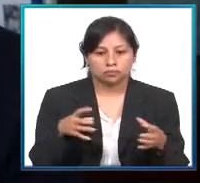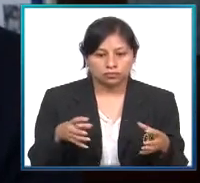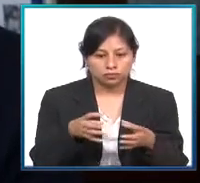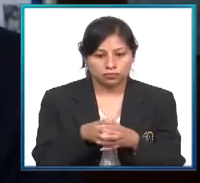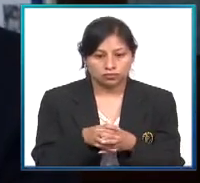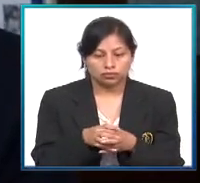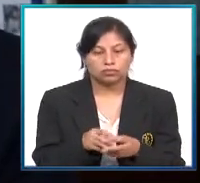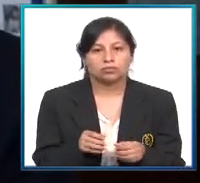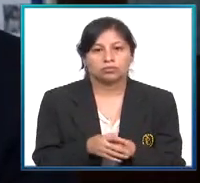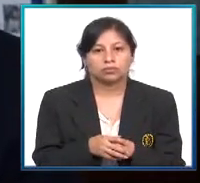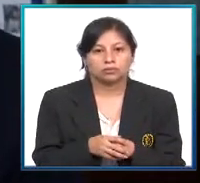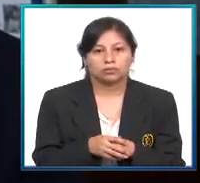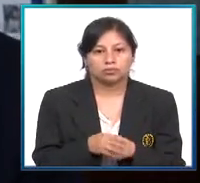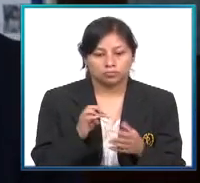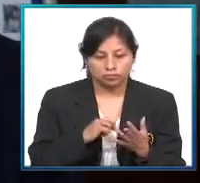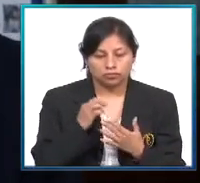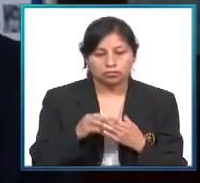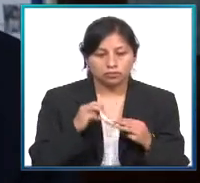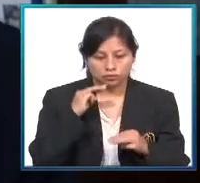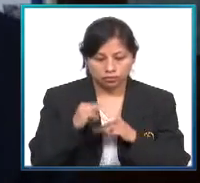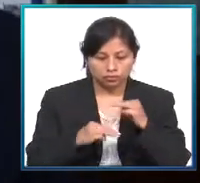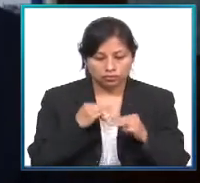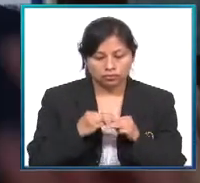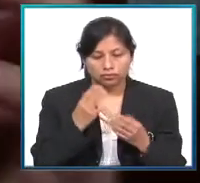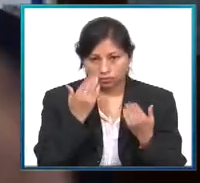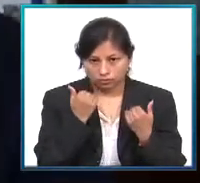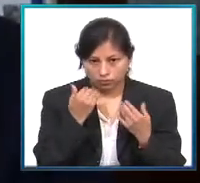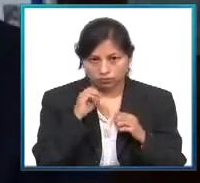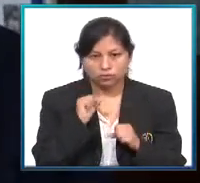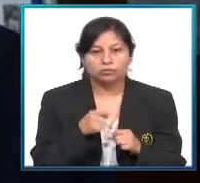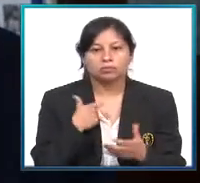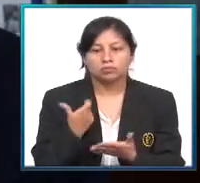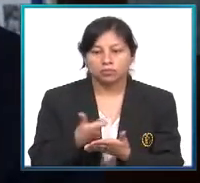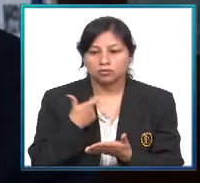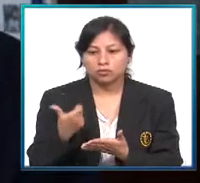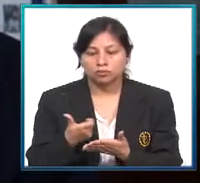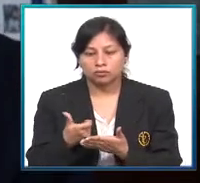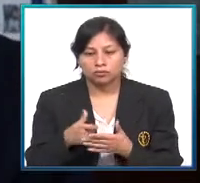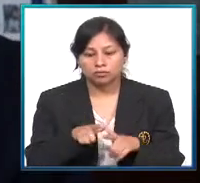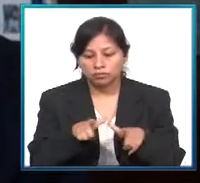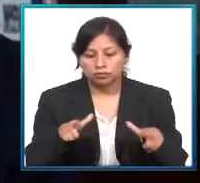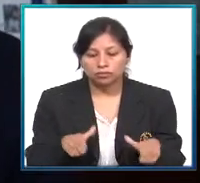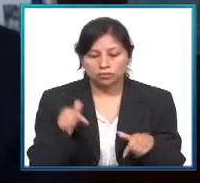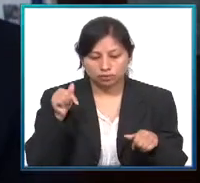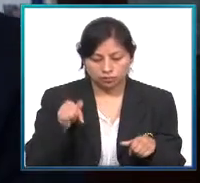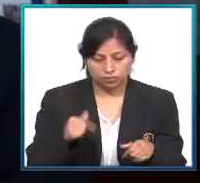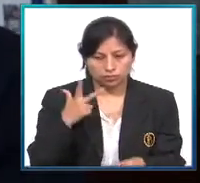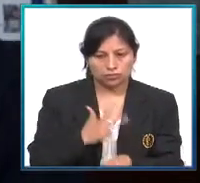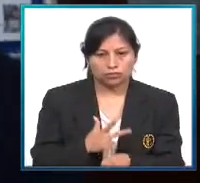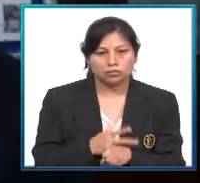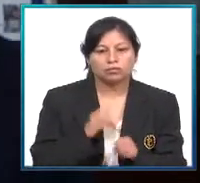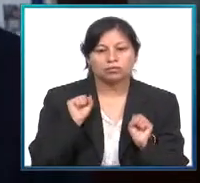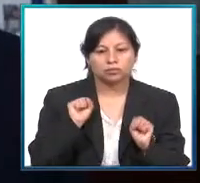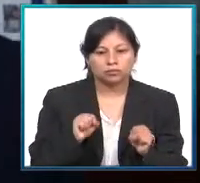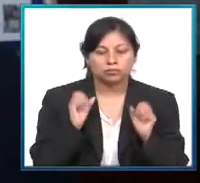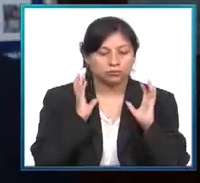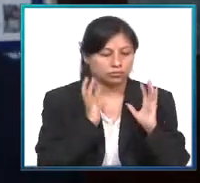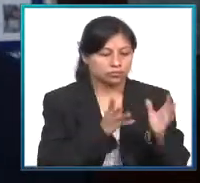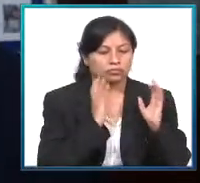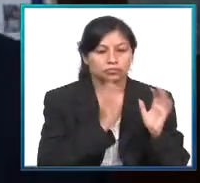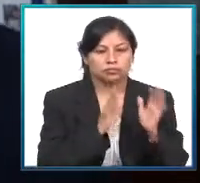comisión a FONAC, al Programa Mundial de Alimentos, para que compre el producto local y para que lo